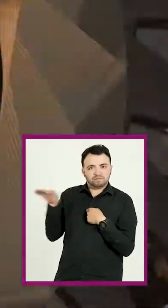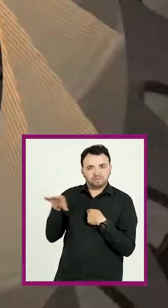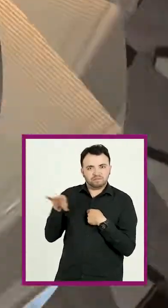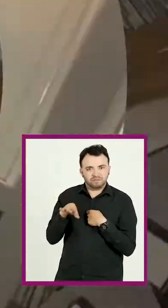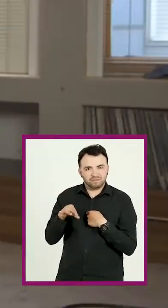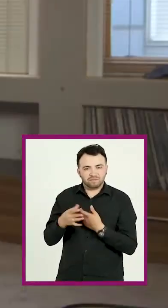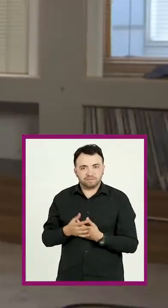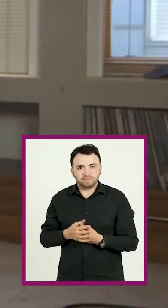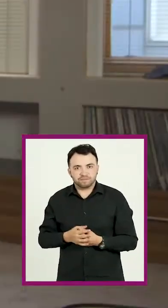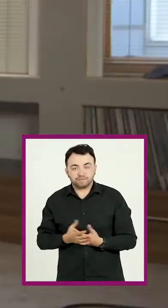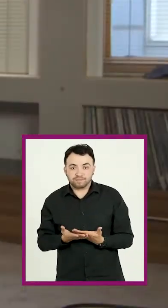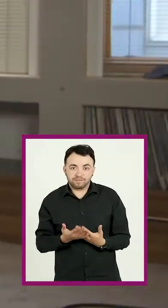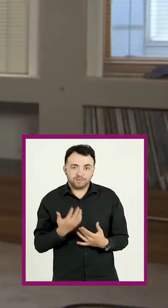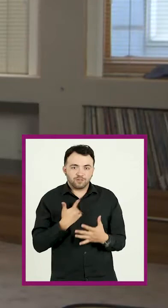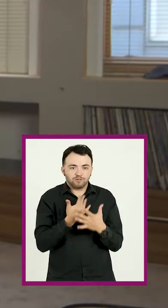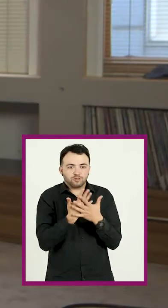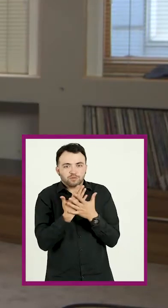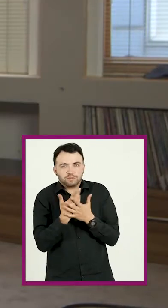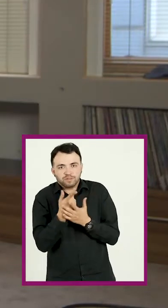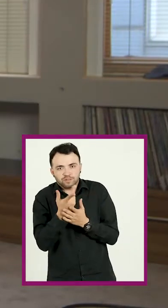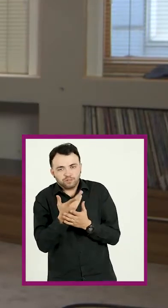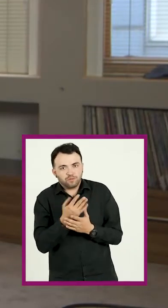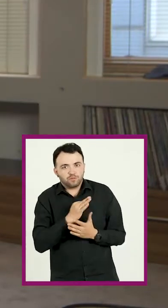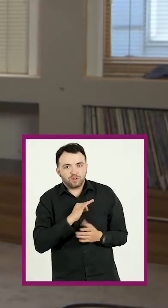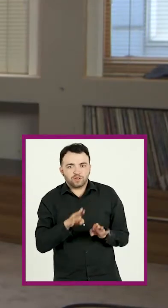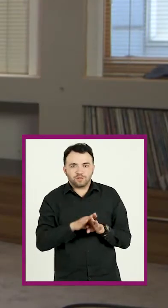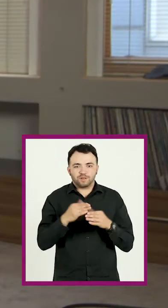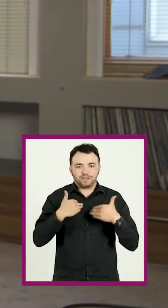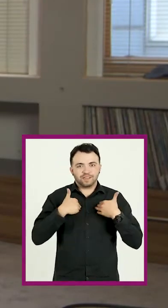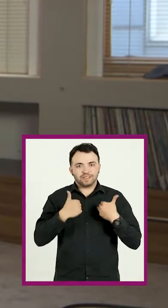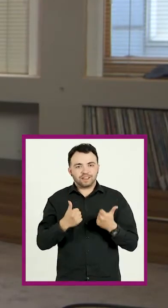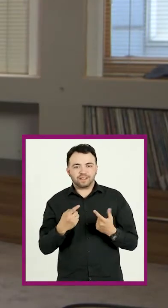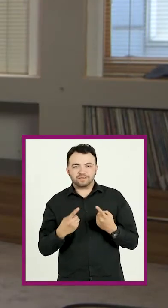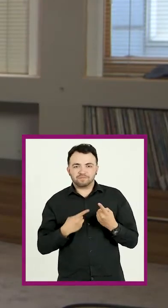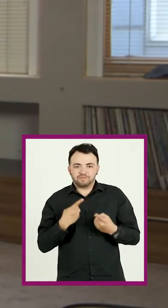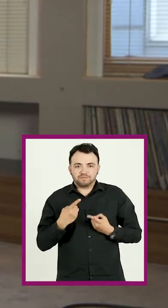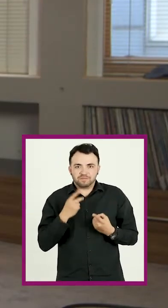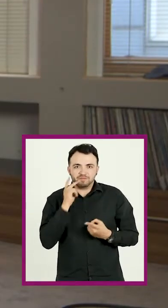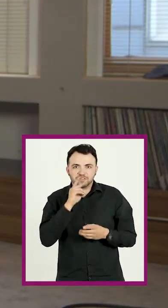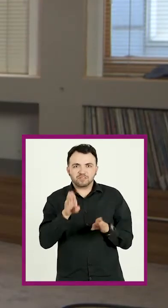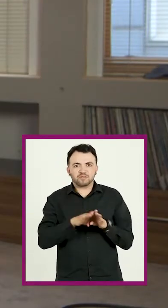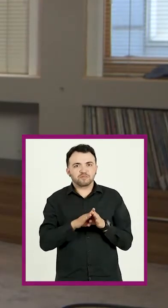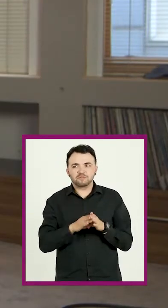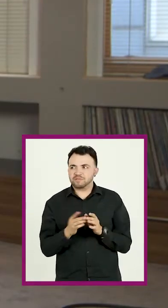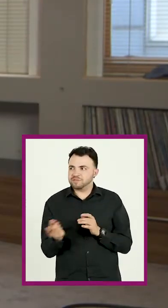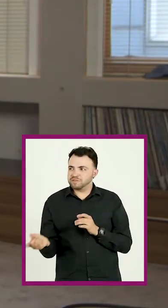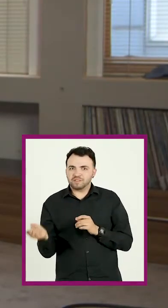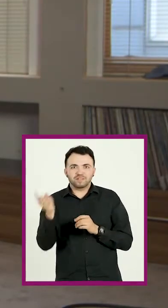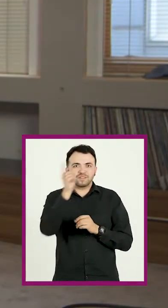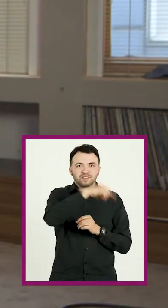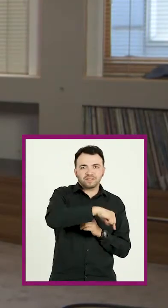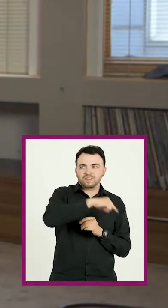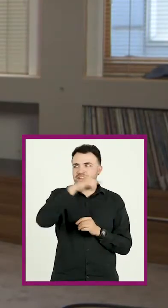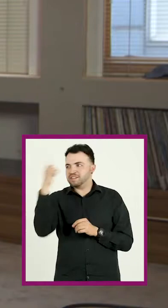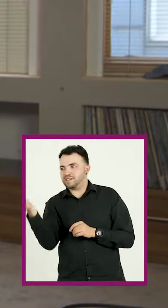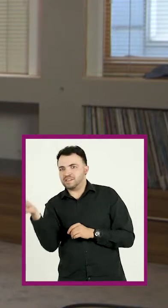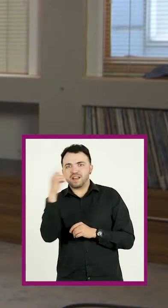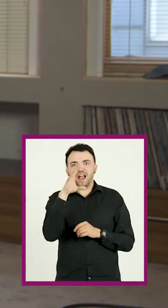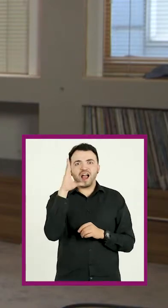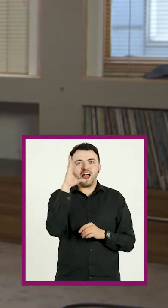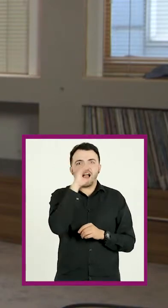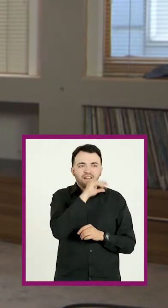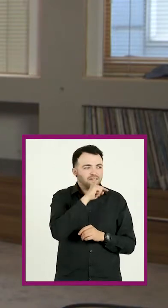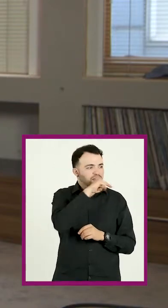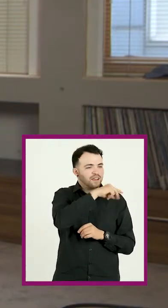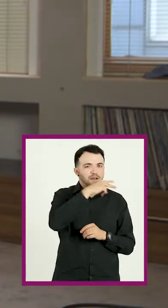Pues bueno, espero que hayan disfrutado todas esas conexiones que hay entre África, entre Latinoamérica, cómo van de ida y vuelta. Podríamos decir que